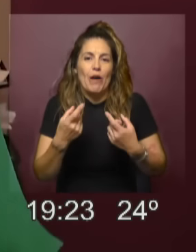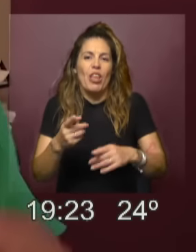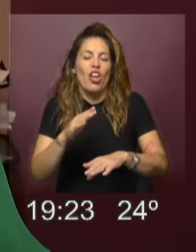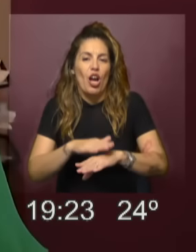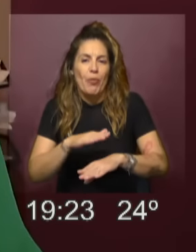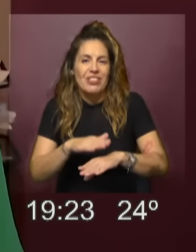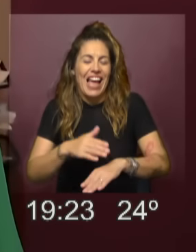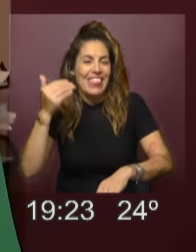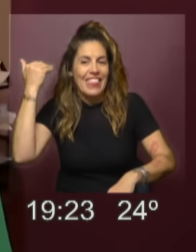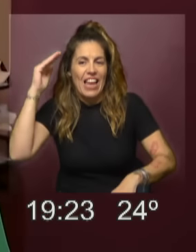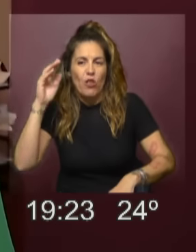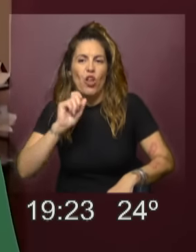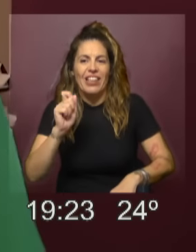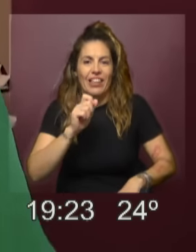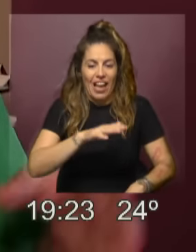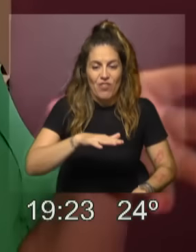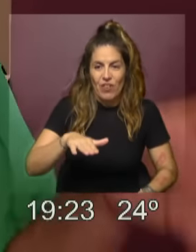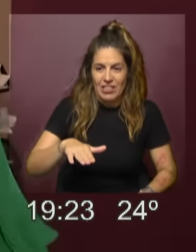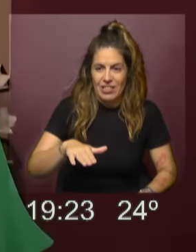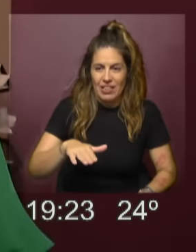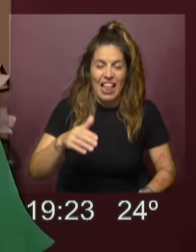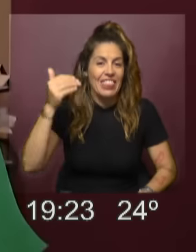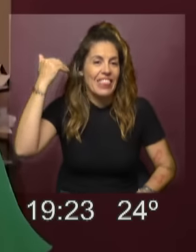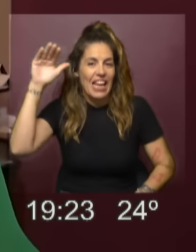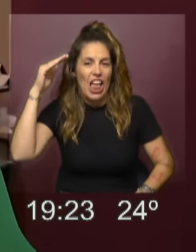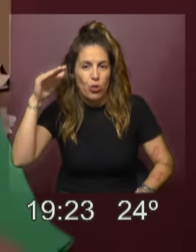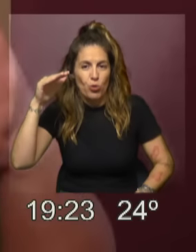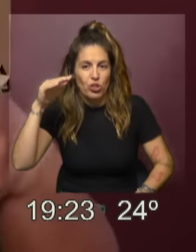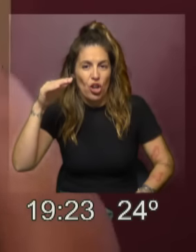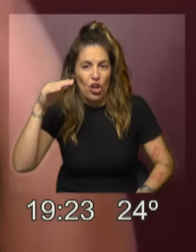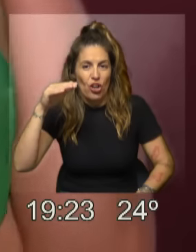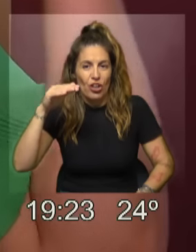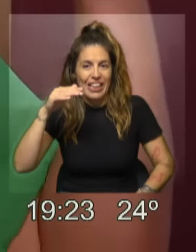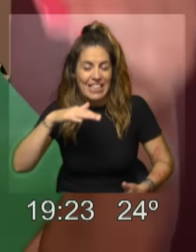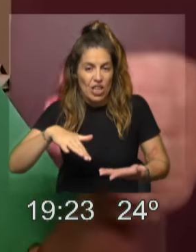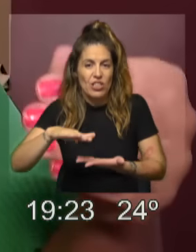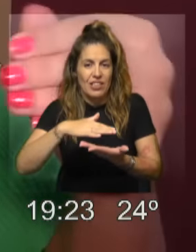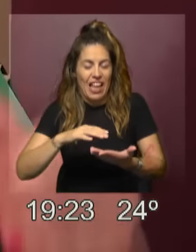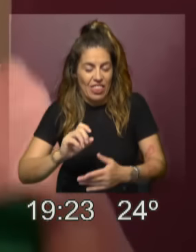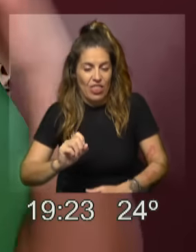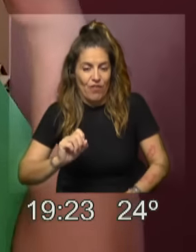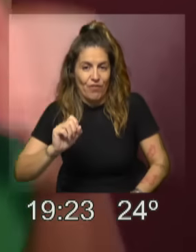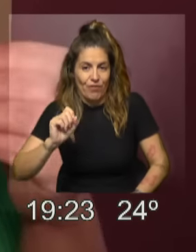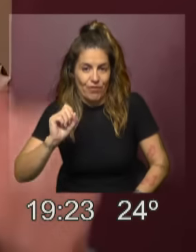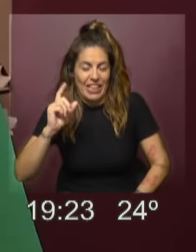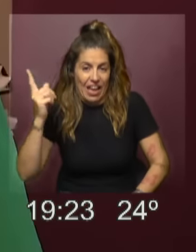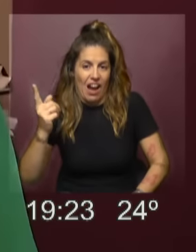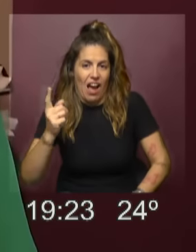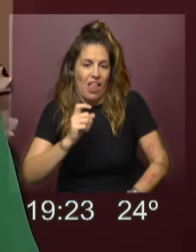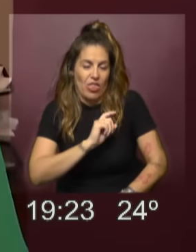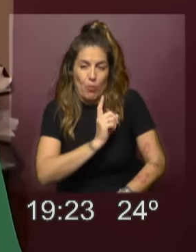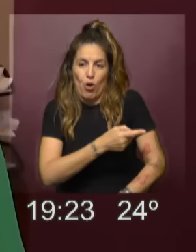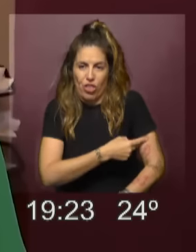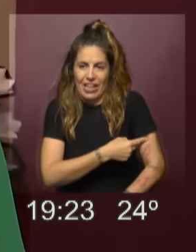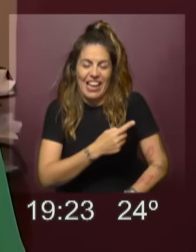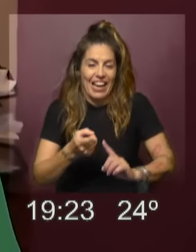responsabilidad del adulto a la infancia, del adulto que es el que está en una situación de ventaja, de poder en